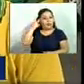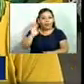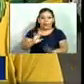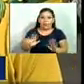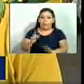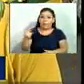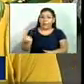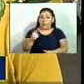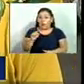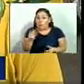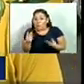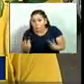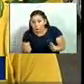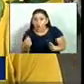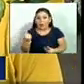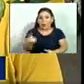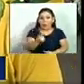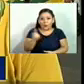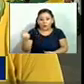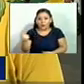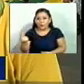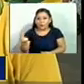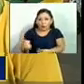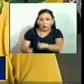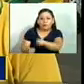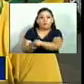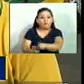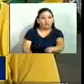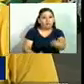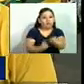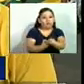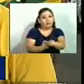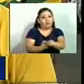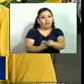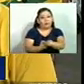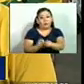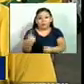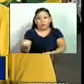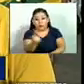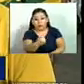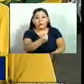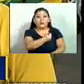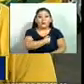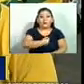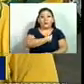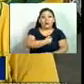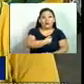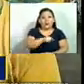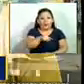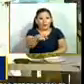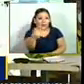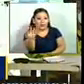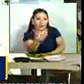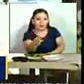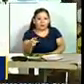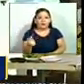personas ayudadas, más personas sufriendo, necesitando ayuda,